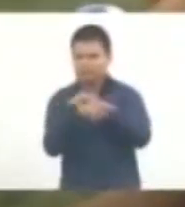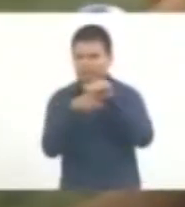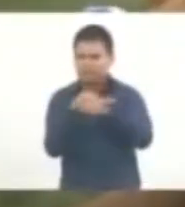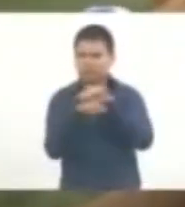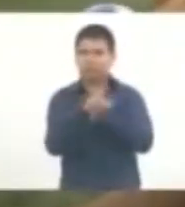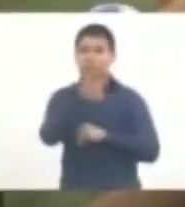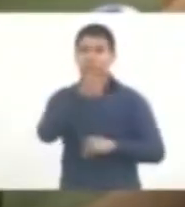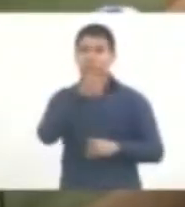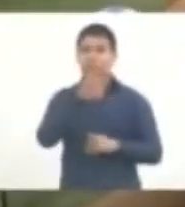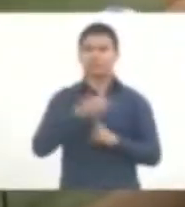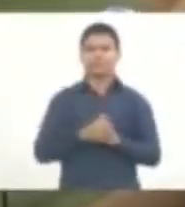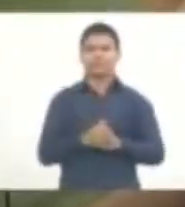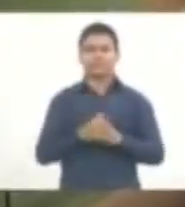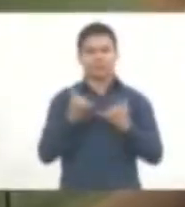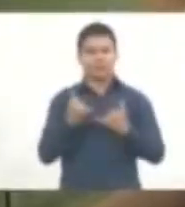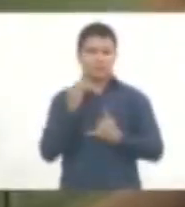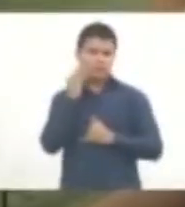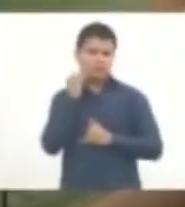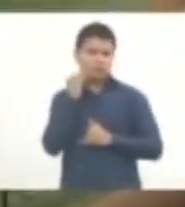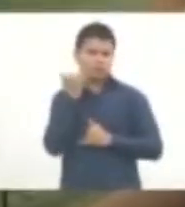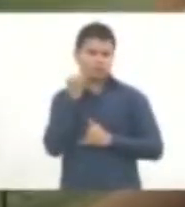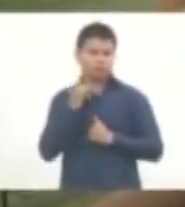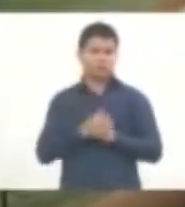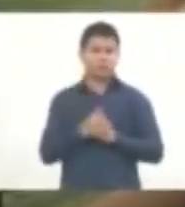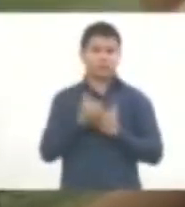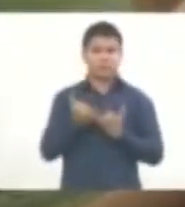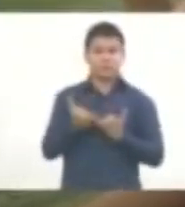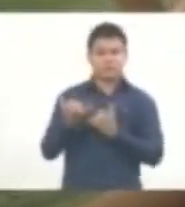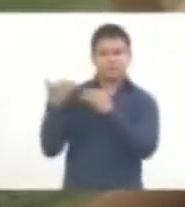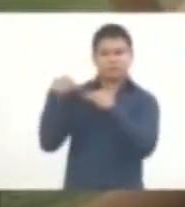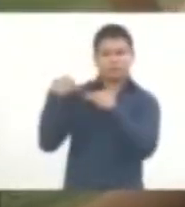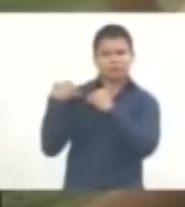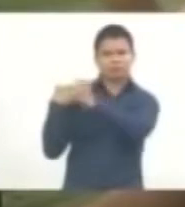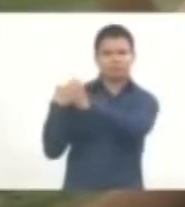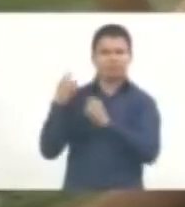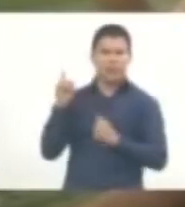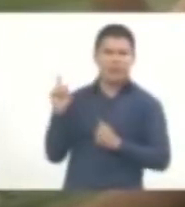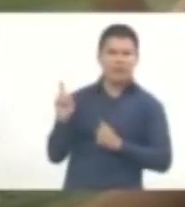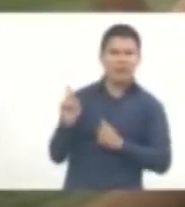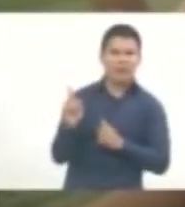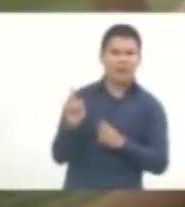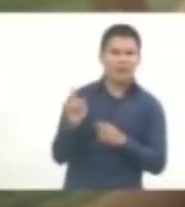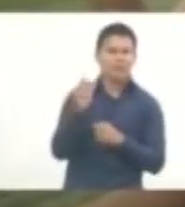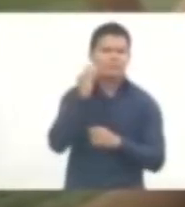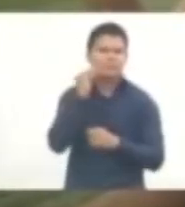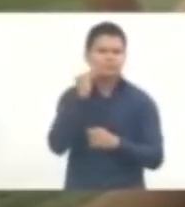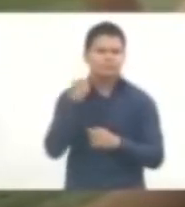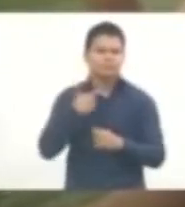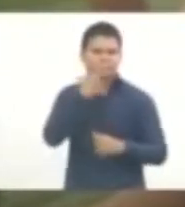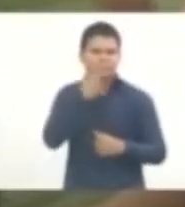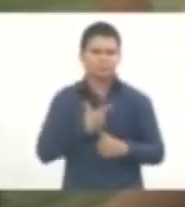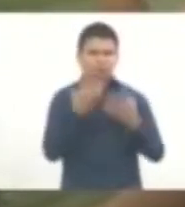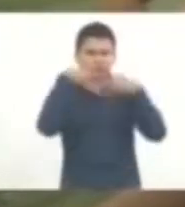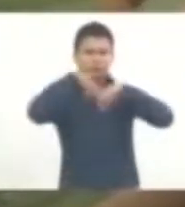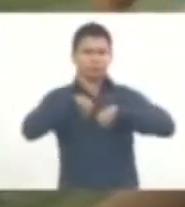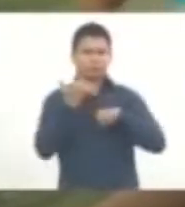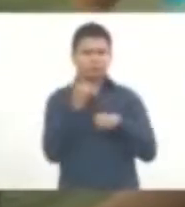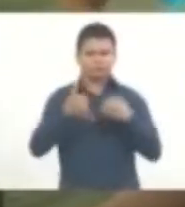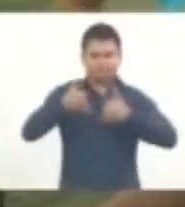ahora un poco más maduro, con mucho más recorrido, con mucha más personalidad, entrega. Yo creo